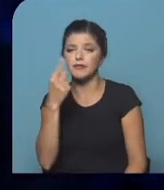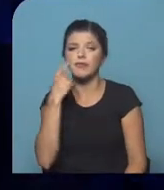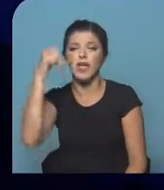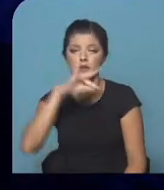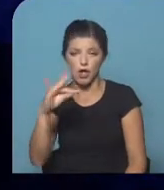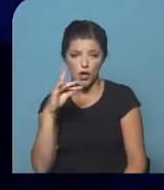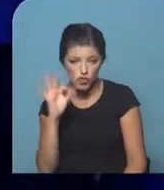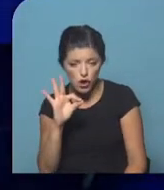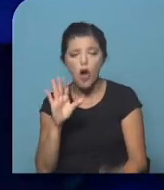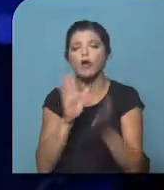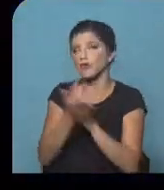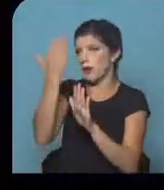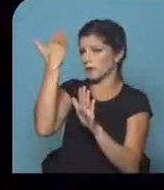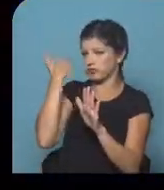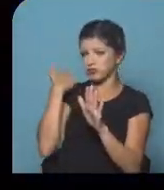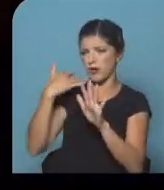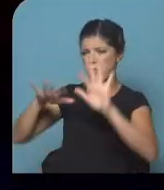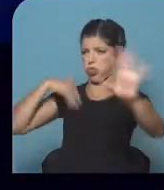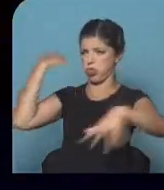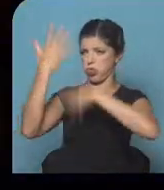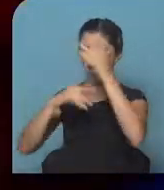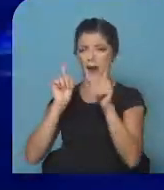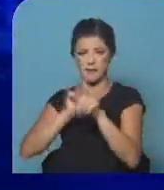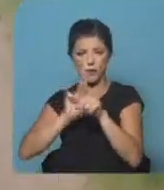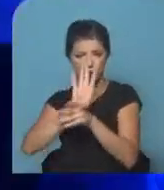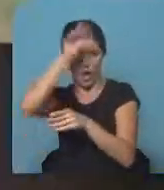Congresos durante los debates por la reforma previsional.